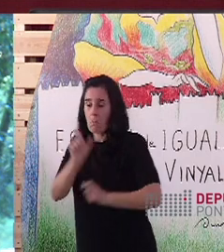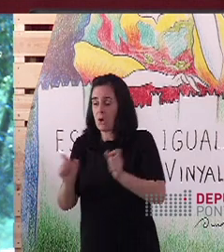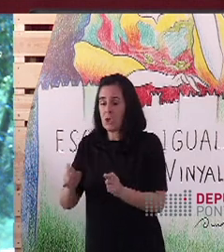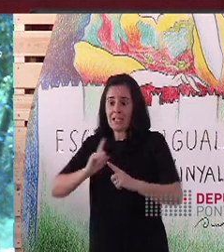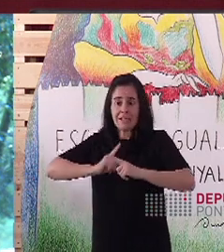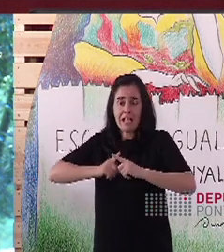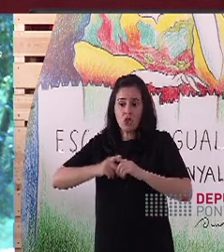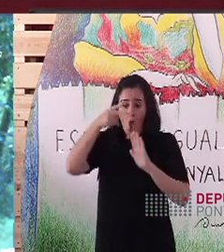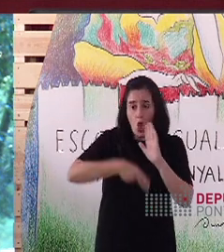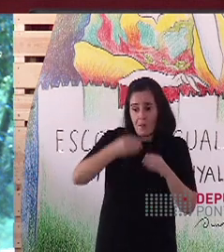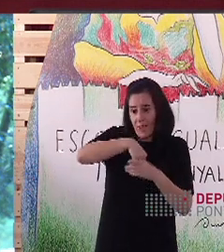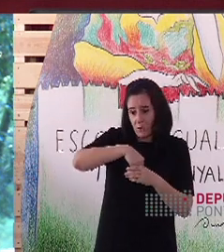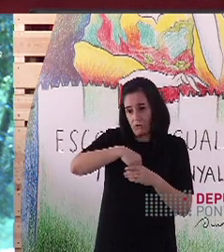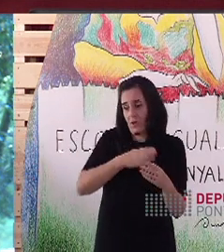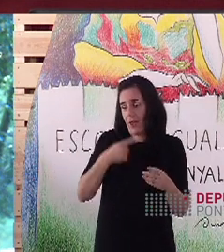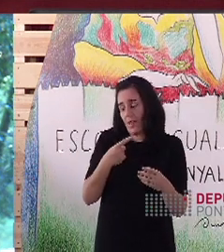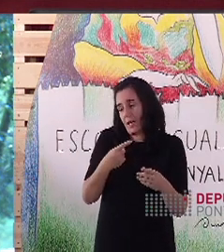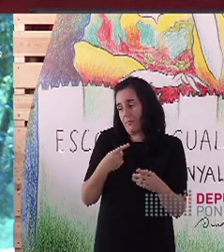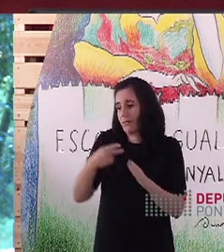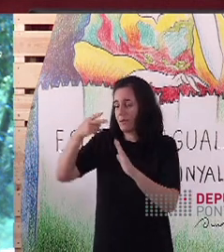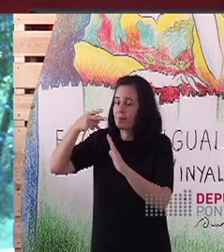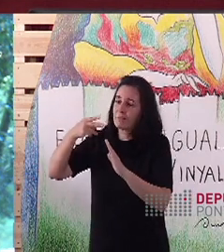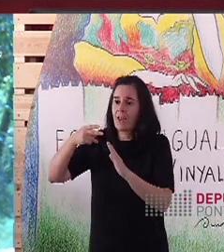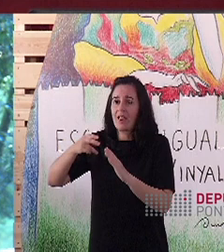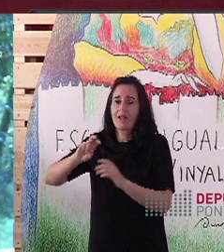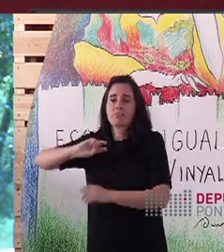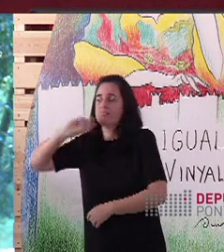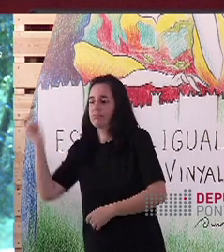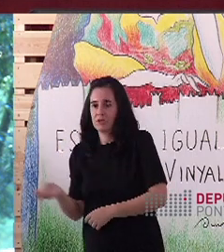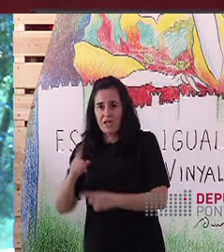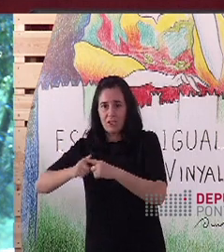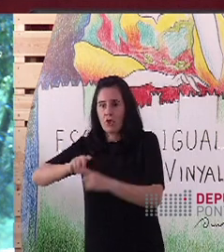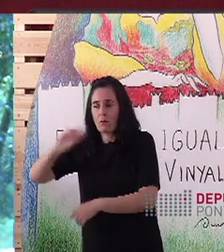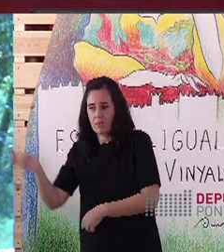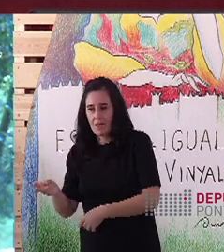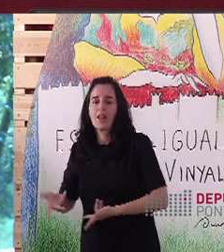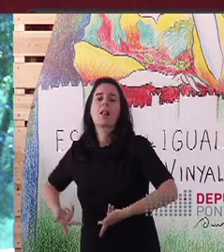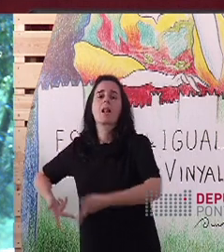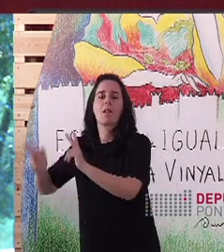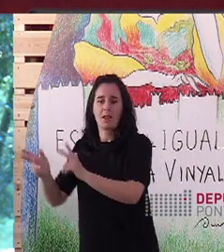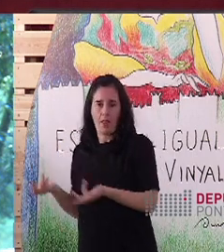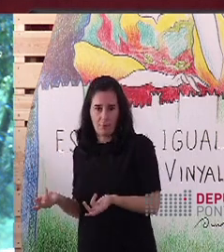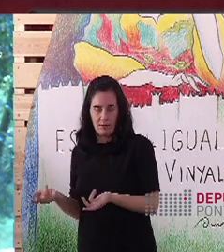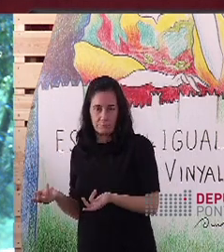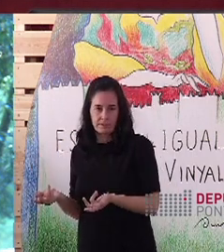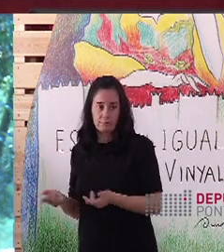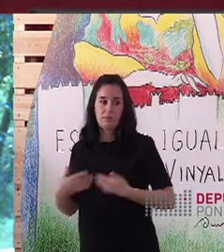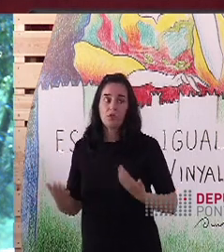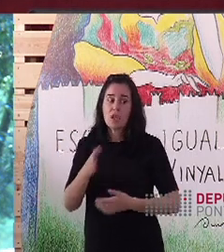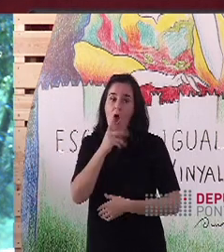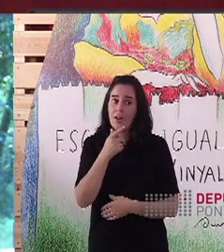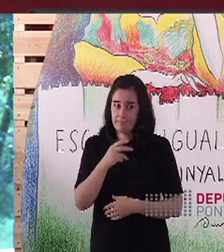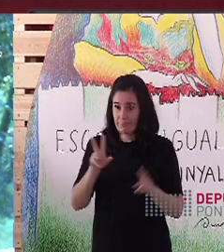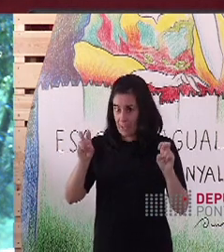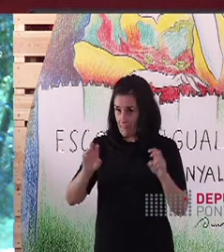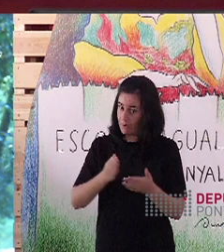no era la heteronormativa, por decirlo de esta manera. Ahora, aquí viene una segunda cuestión. Y la segunda cuestión